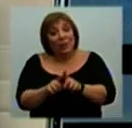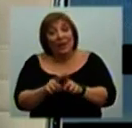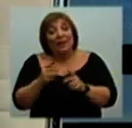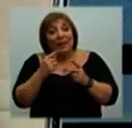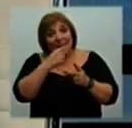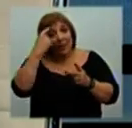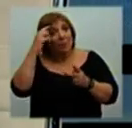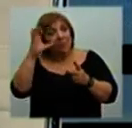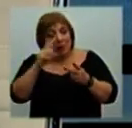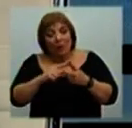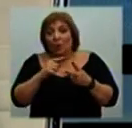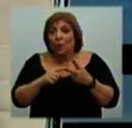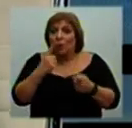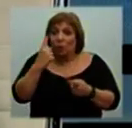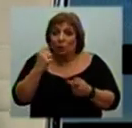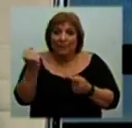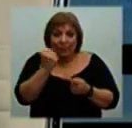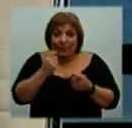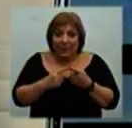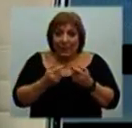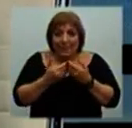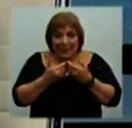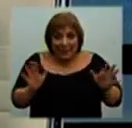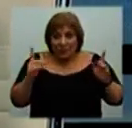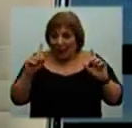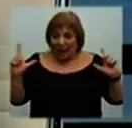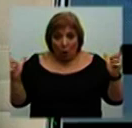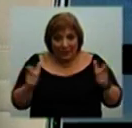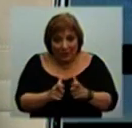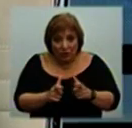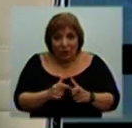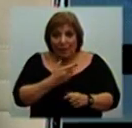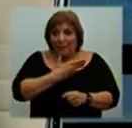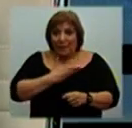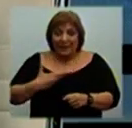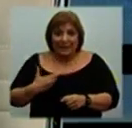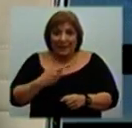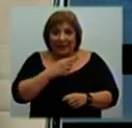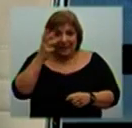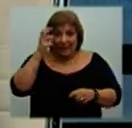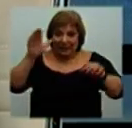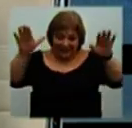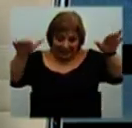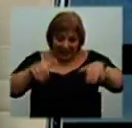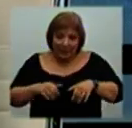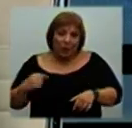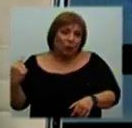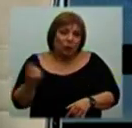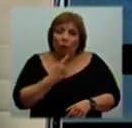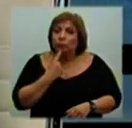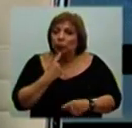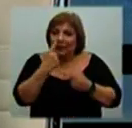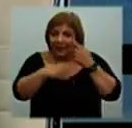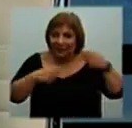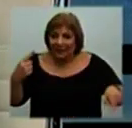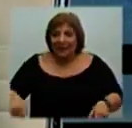eh se produce a Punto de partida de una reunión de una comisión convocada por el presidente de la república con todos los partidos políticos los sectores